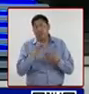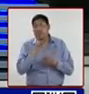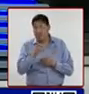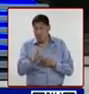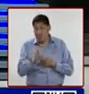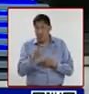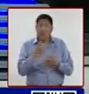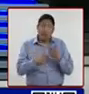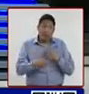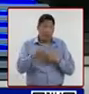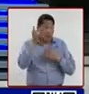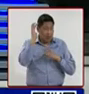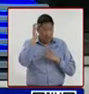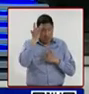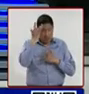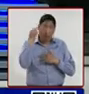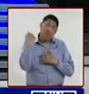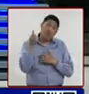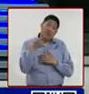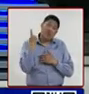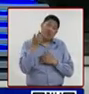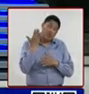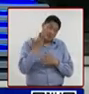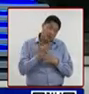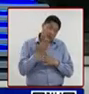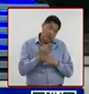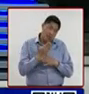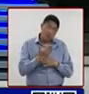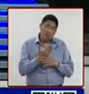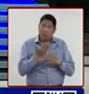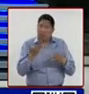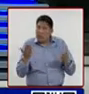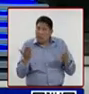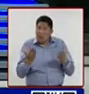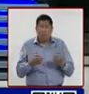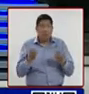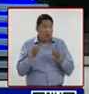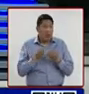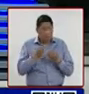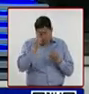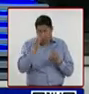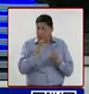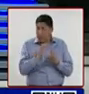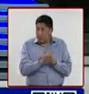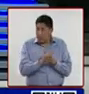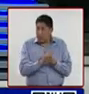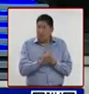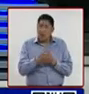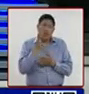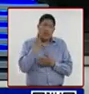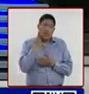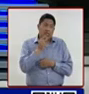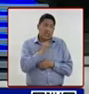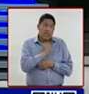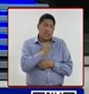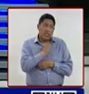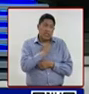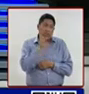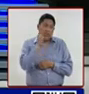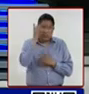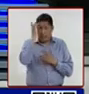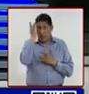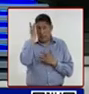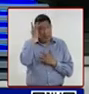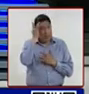segura. Las enfermedades siempre van a existir y han existido. Así es correcto. Que más bien yo creo que la gente sí recién ha tomado conciencia de que cuando uno se